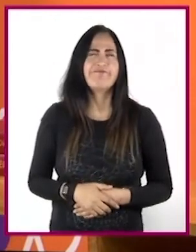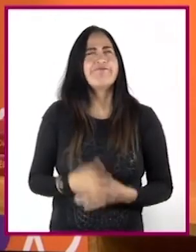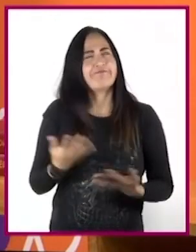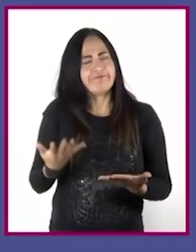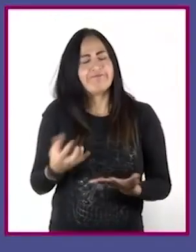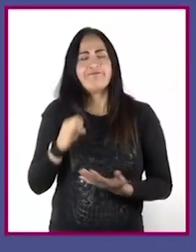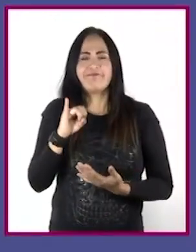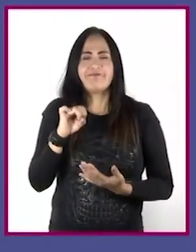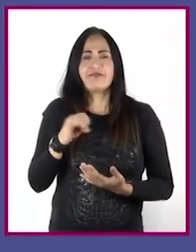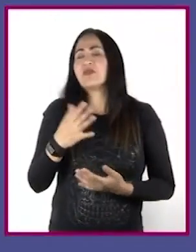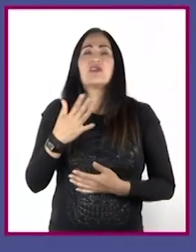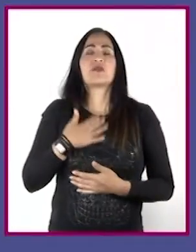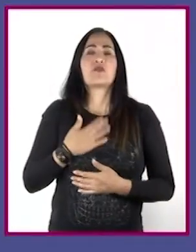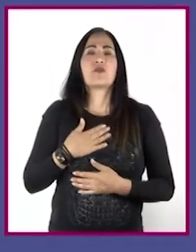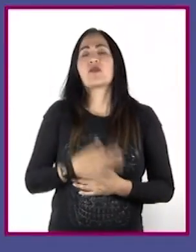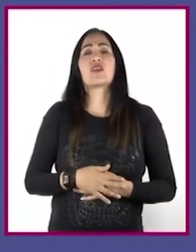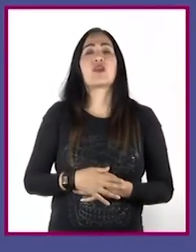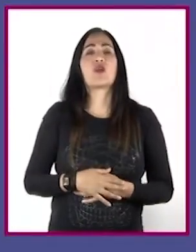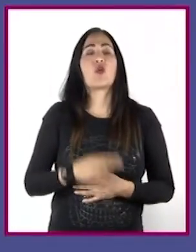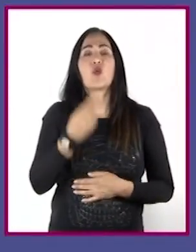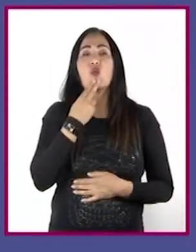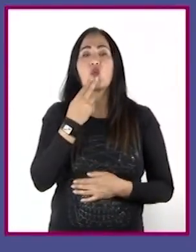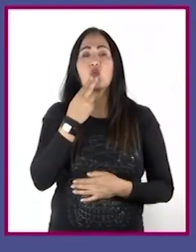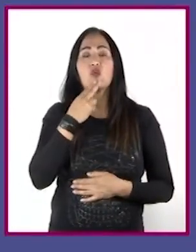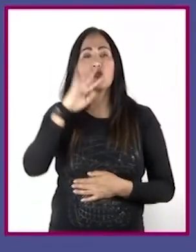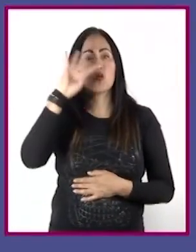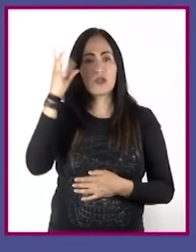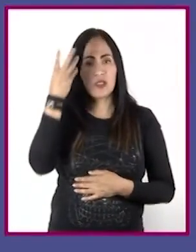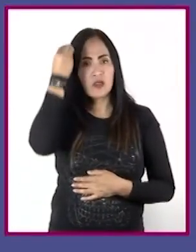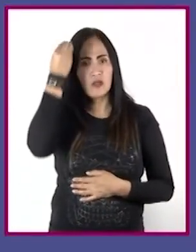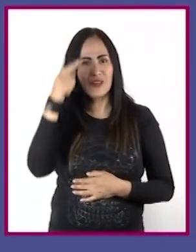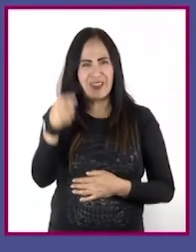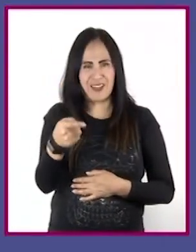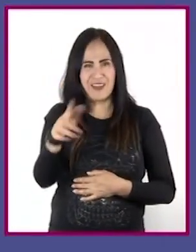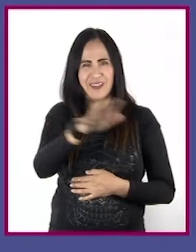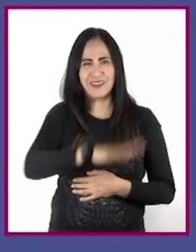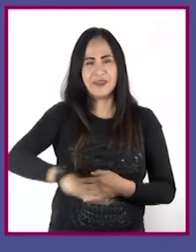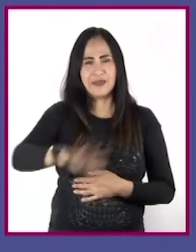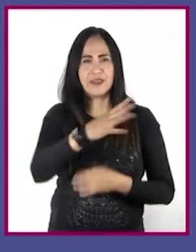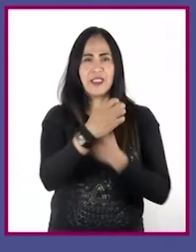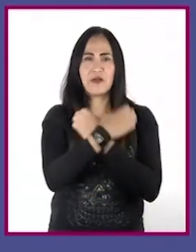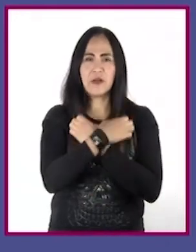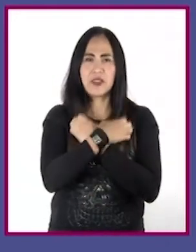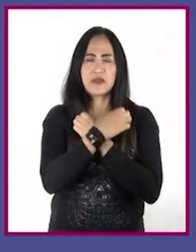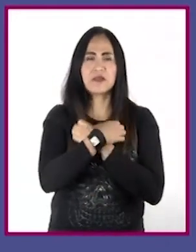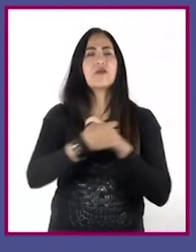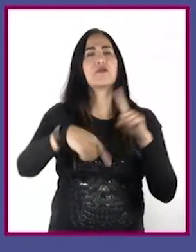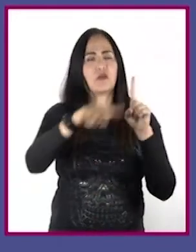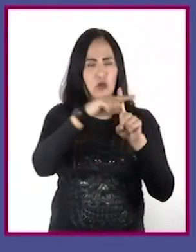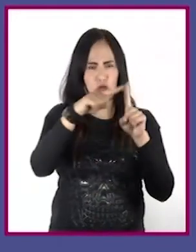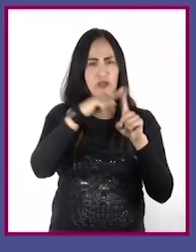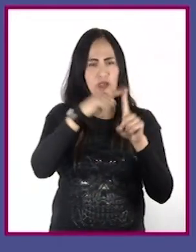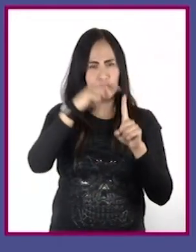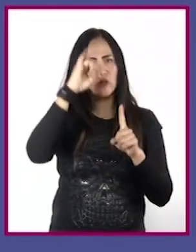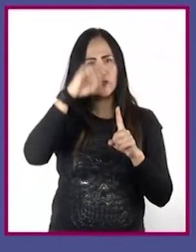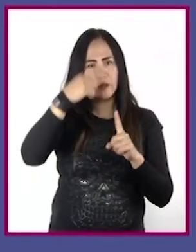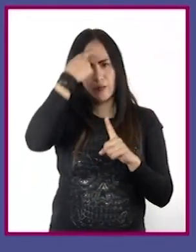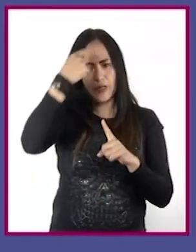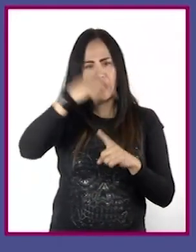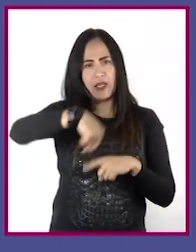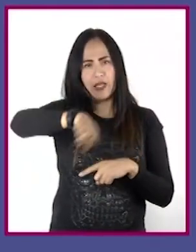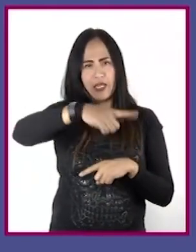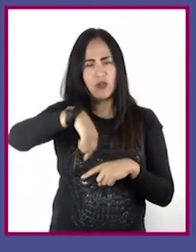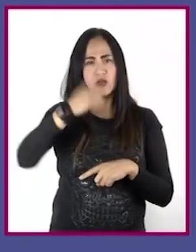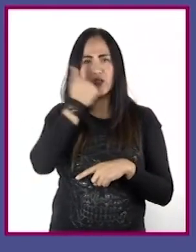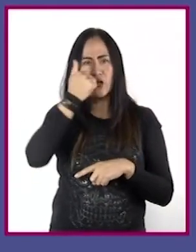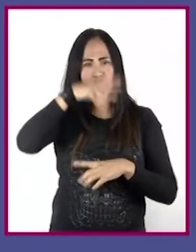así. El uso de las tecnologías en el ámbito educativo impacta de manera positiva en el aprendizaje académico. Por un